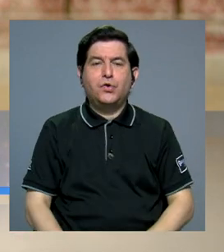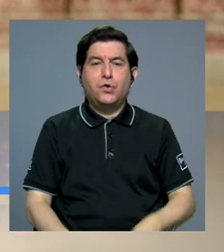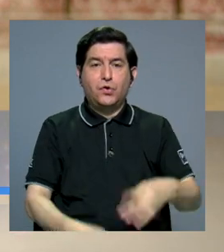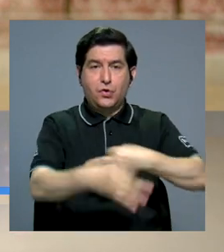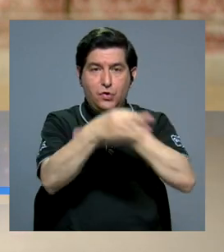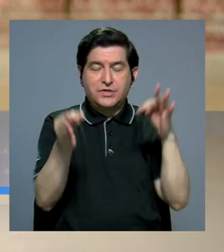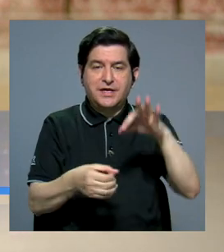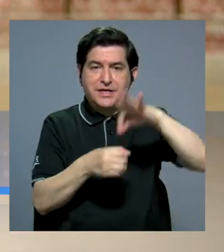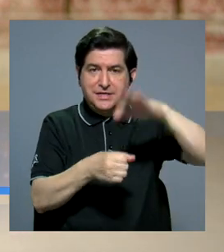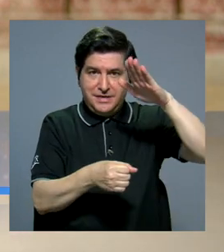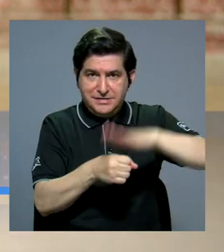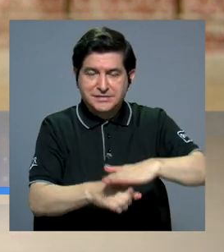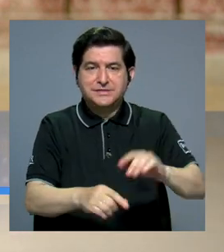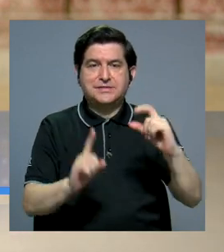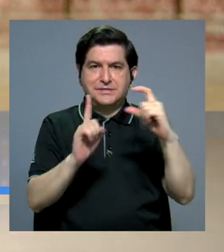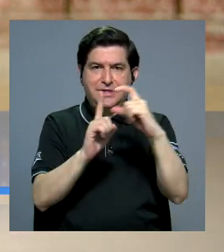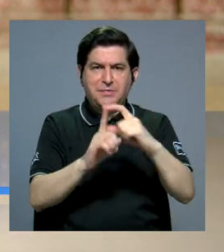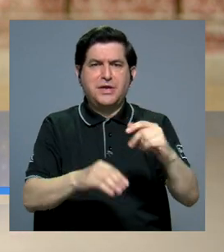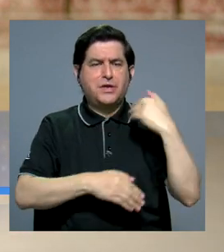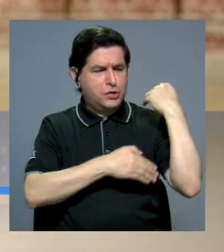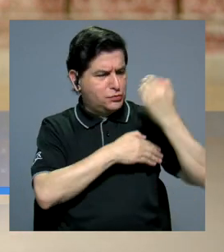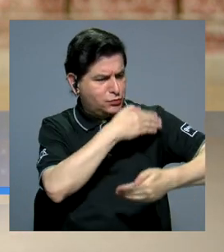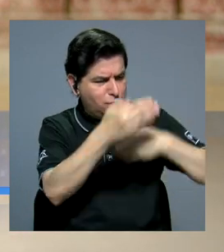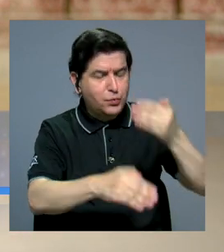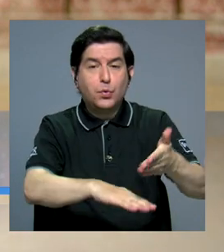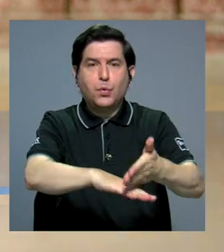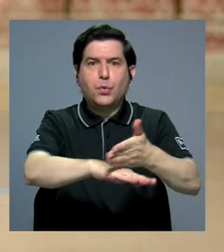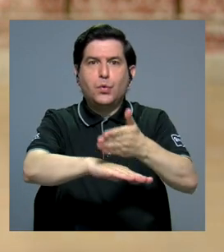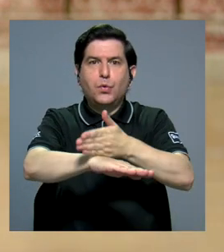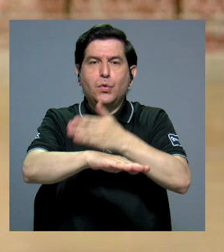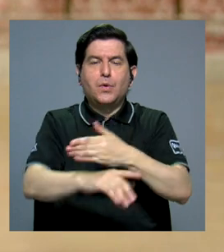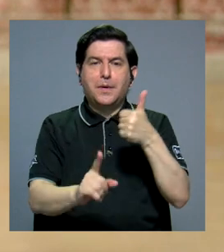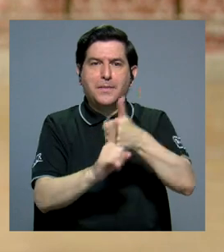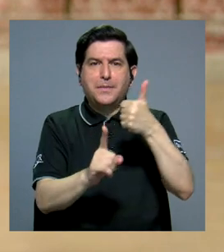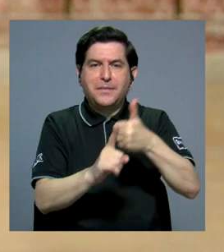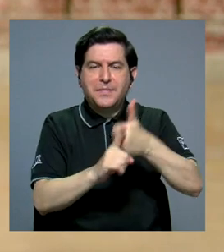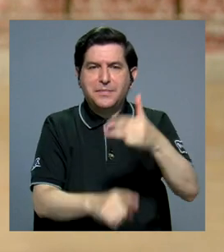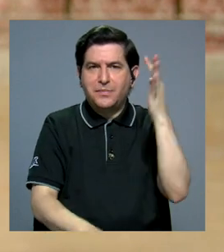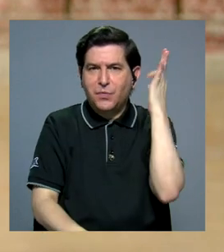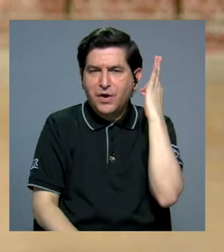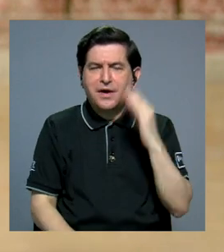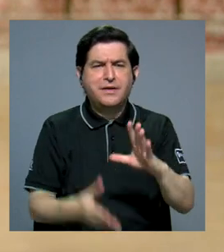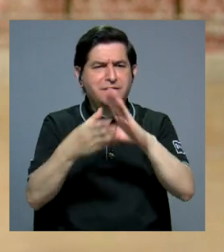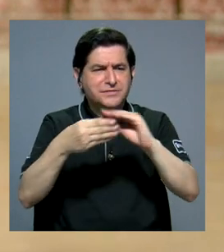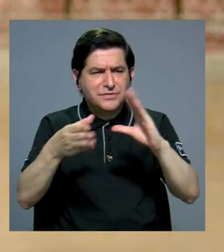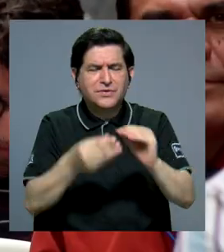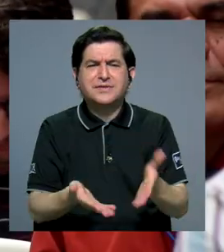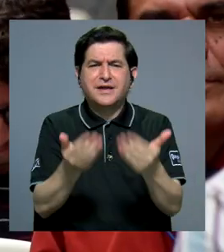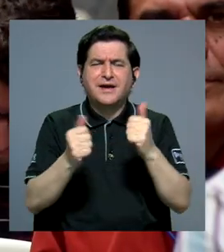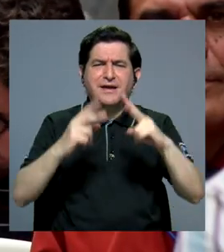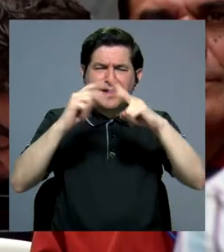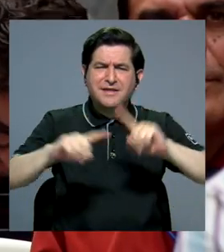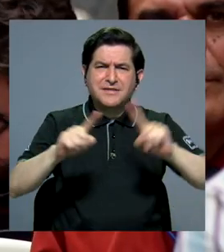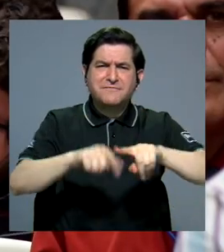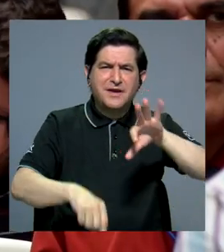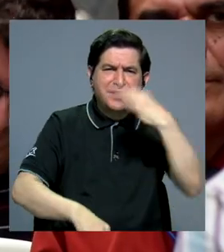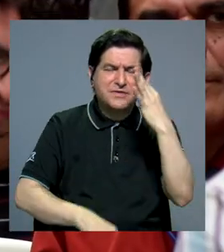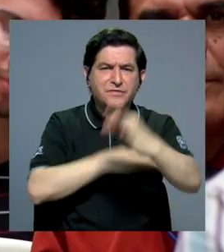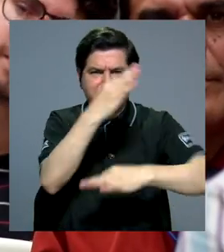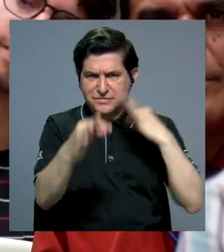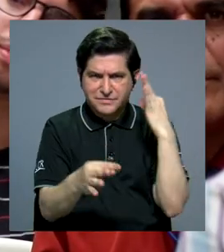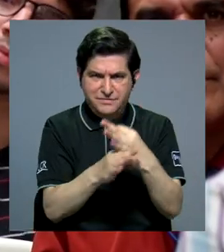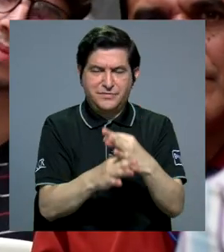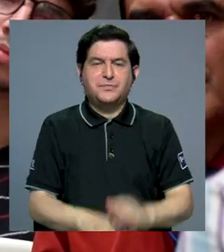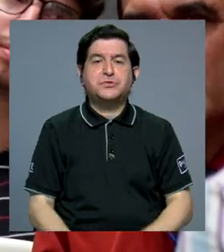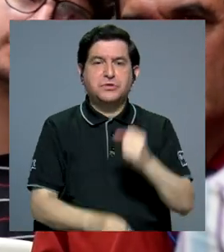conforme el taller Semillas de Palabras ha ido evolucionando y creciendo, las mismas chicas nos contaron que querían explorar otros formatos